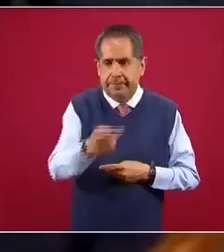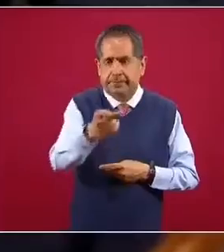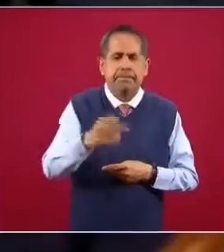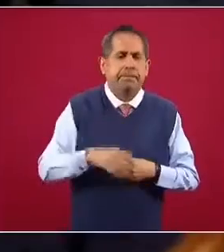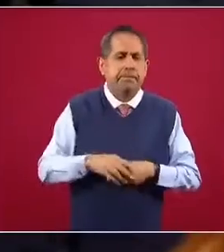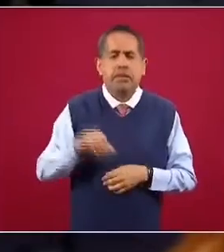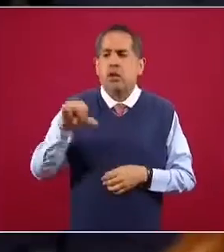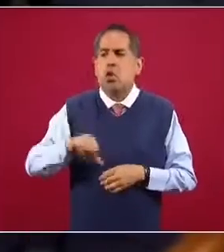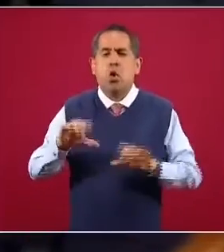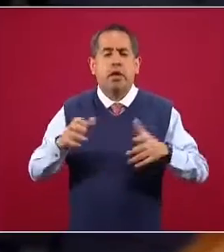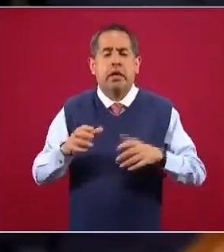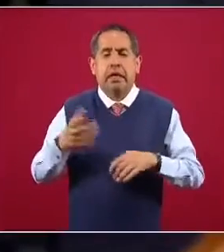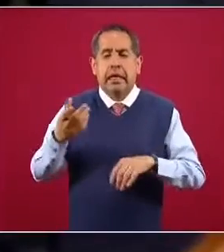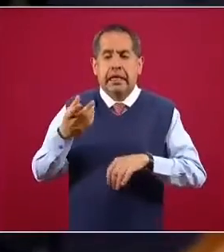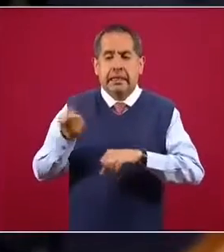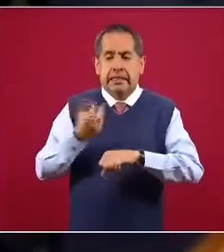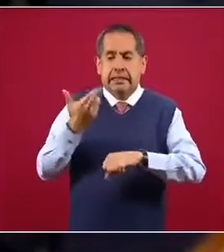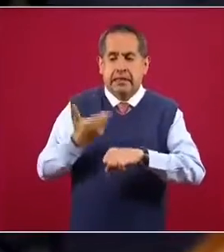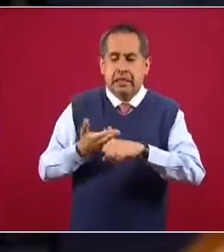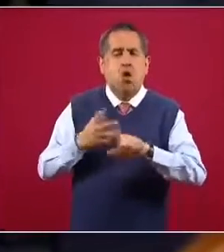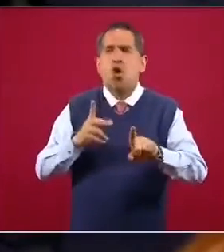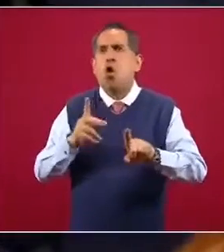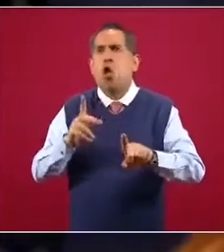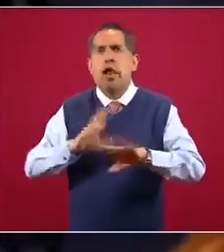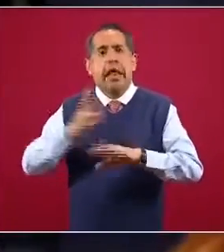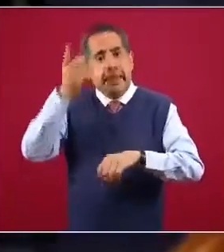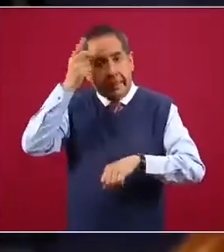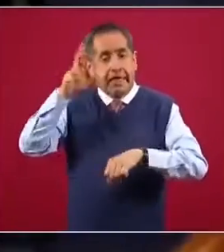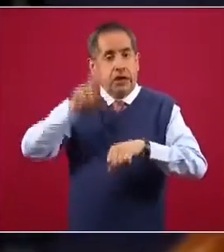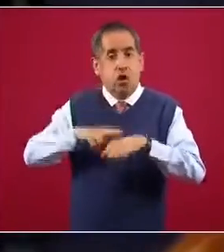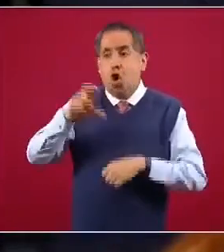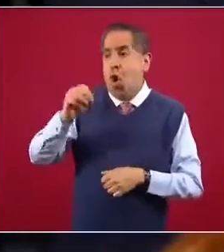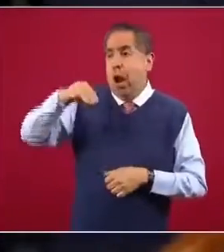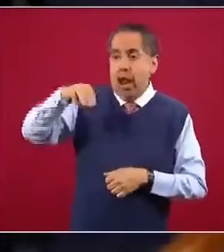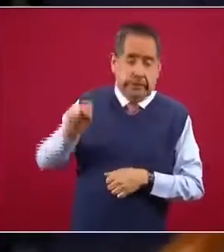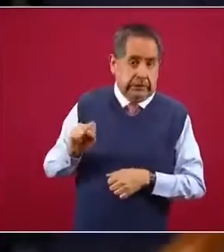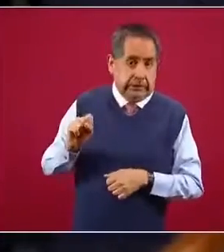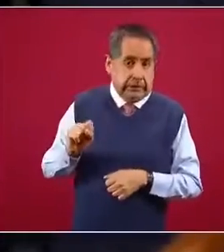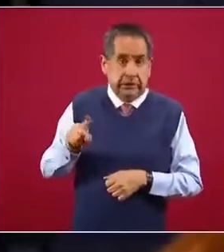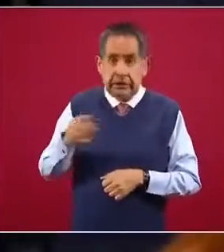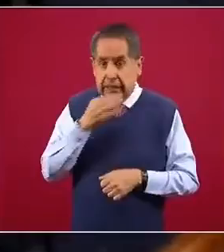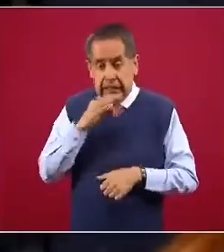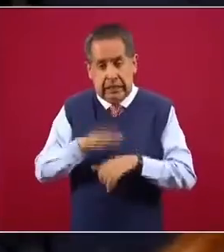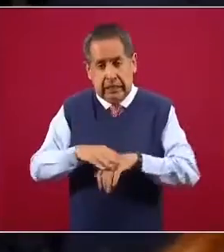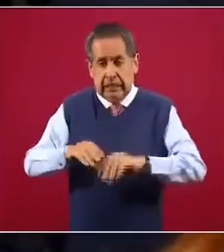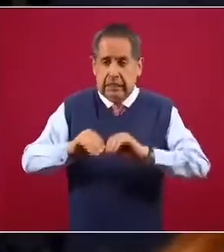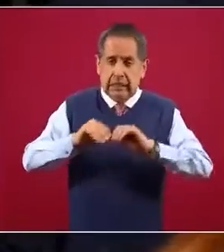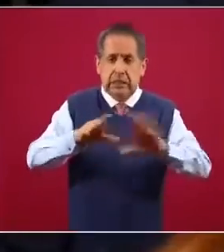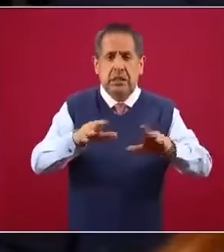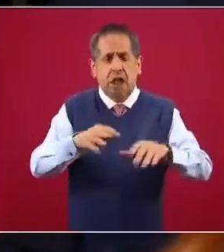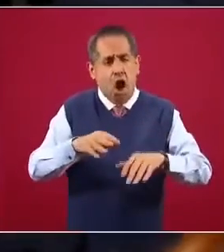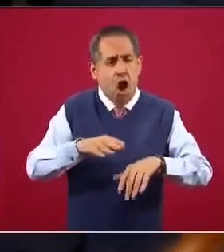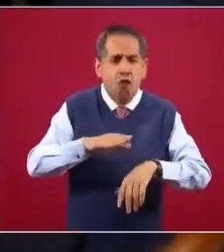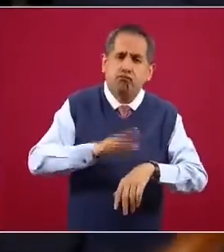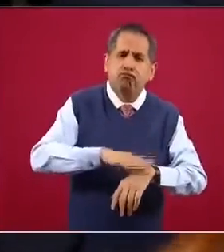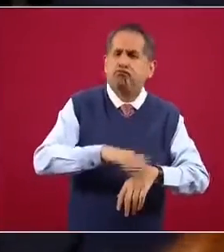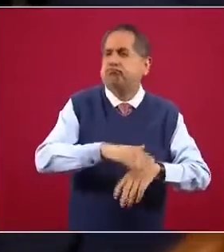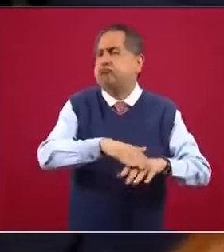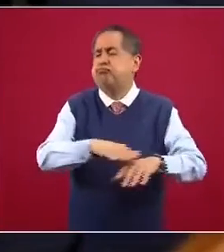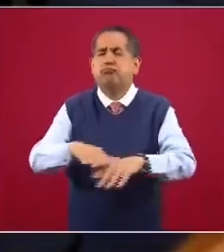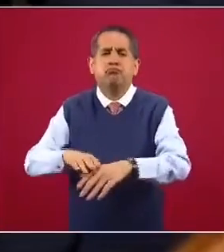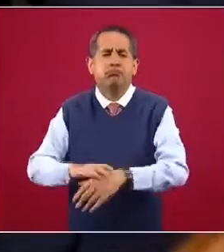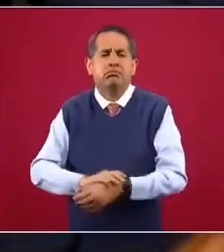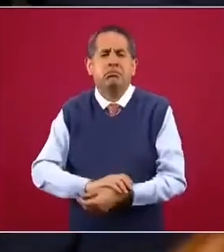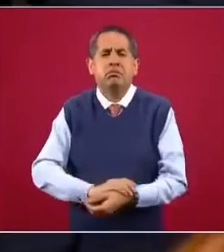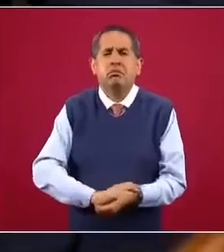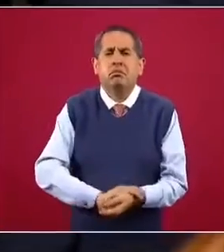de hoy el director de la Organización Mundial de la Salud hizo un planteamiento o un llamado a que